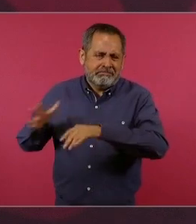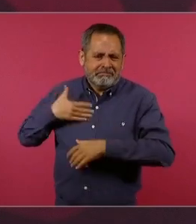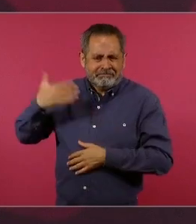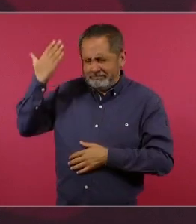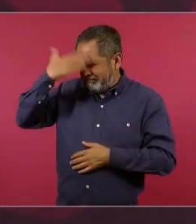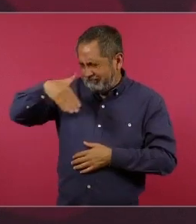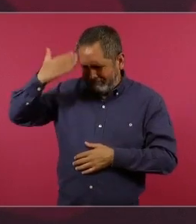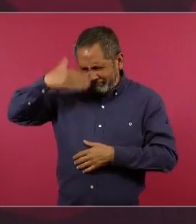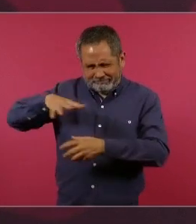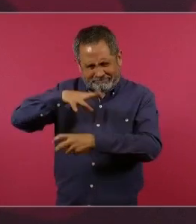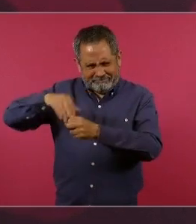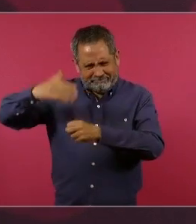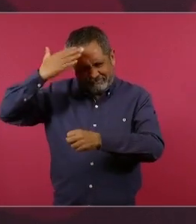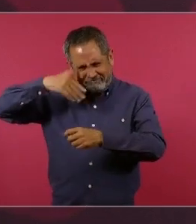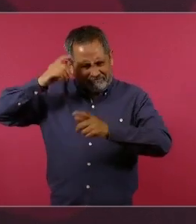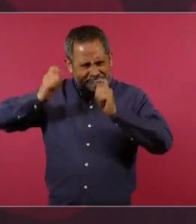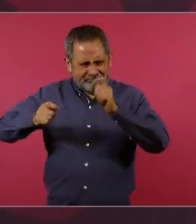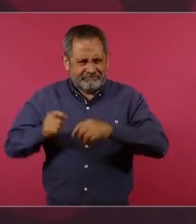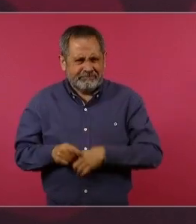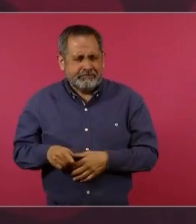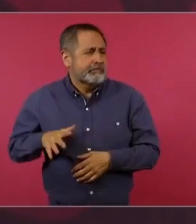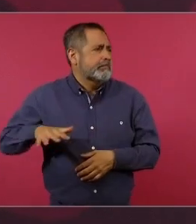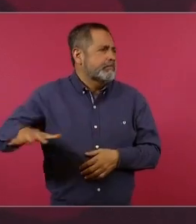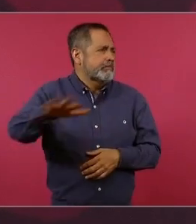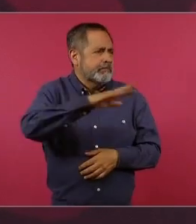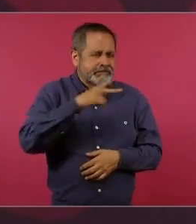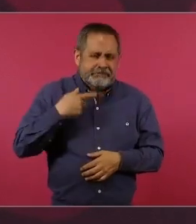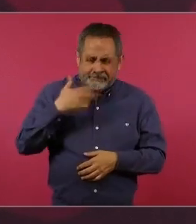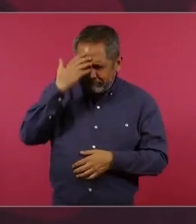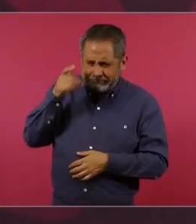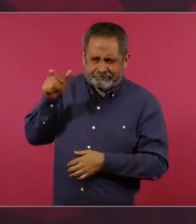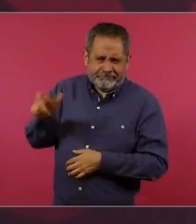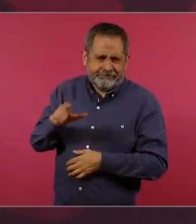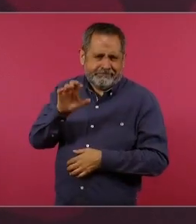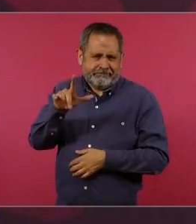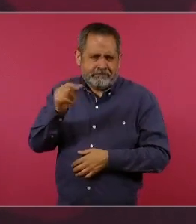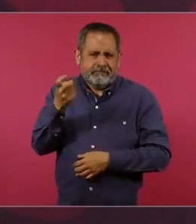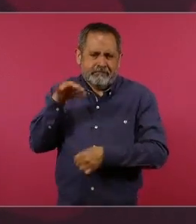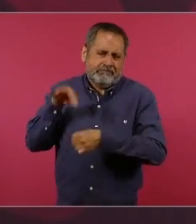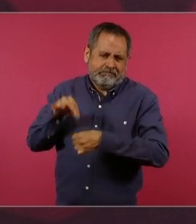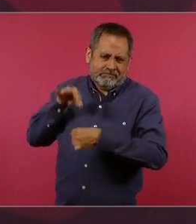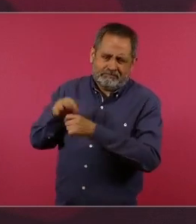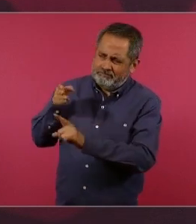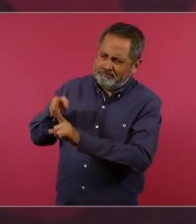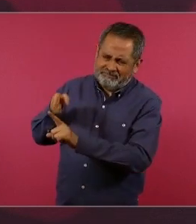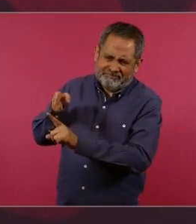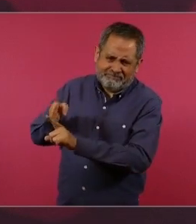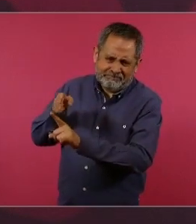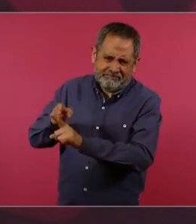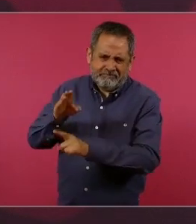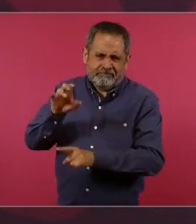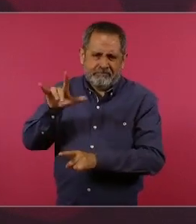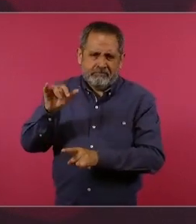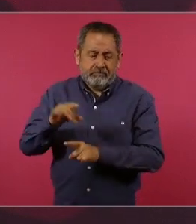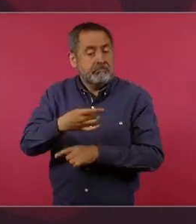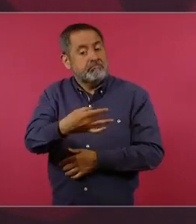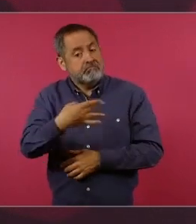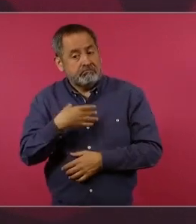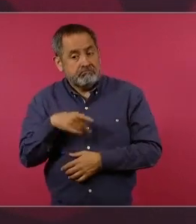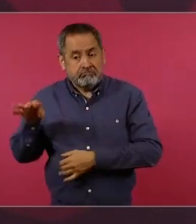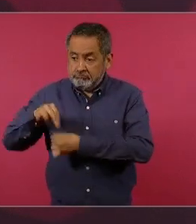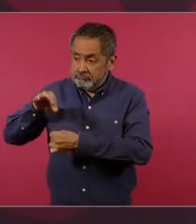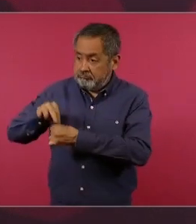hablando de estas cosas, lo sabe la gente. Bueno, por eso votaron tantos por ella, votaron más por